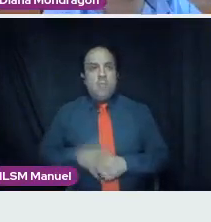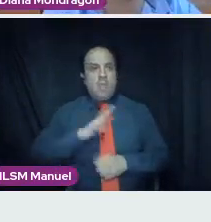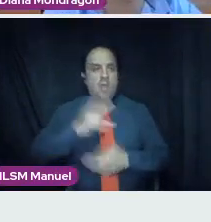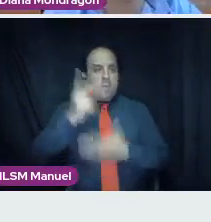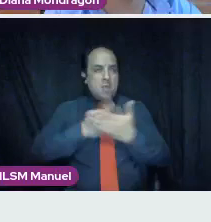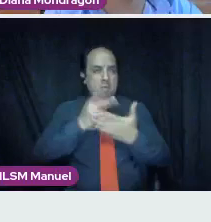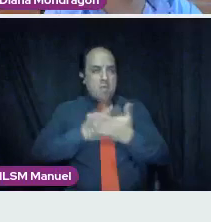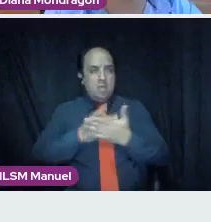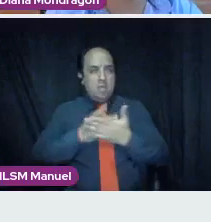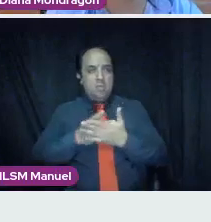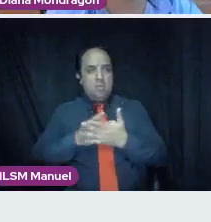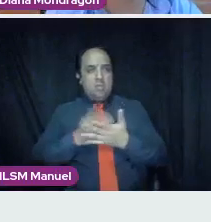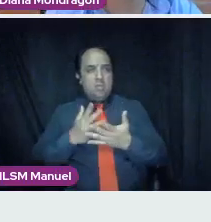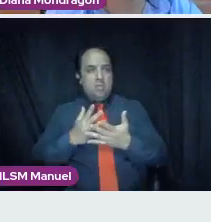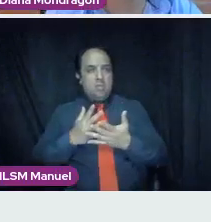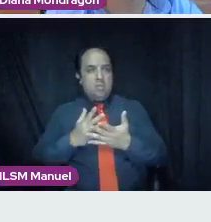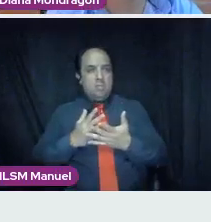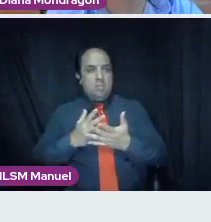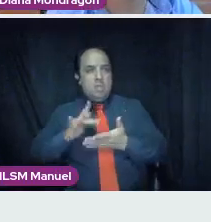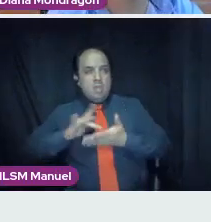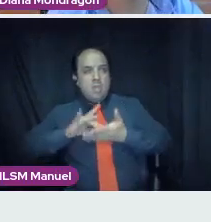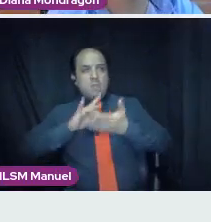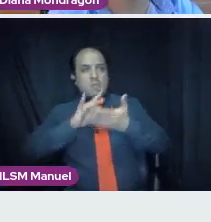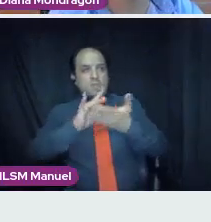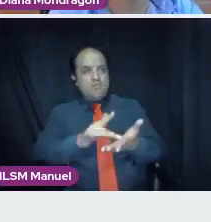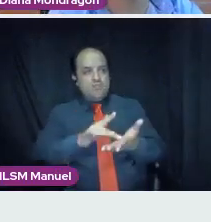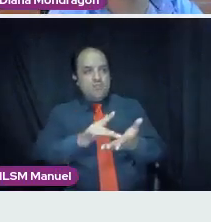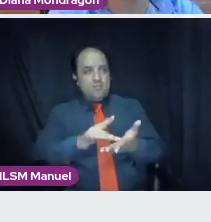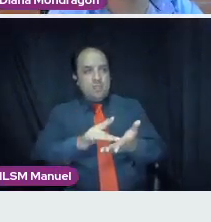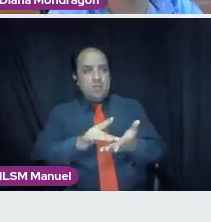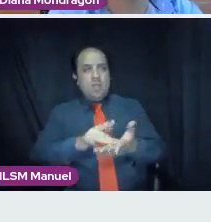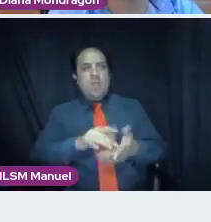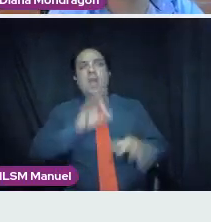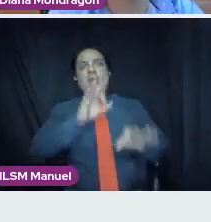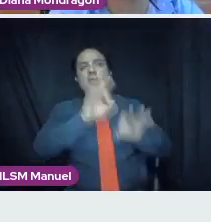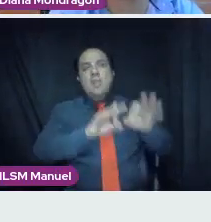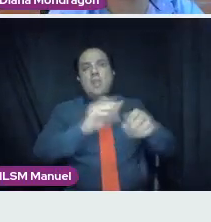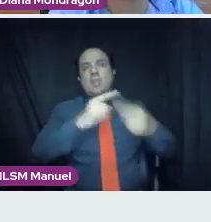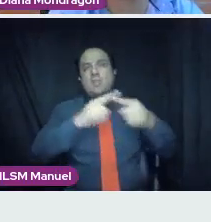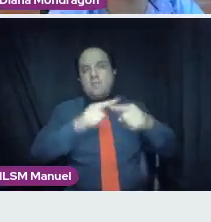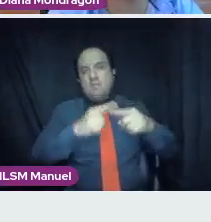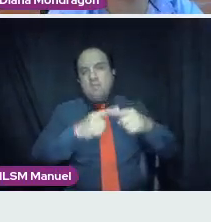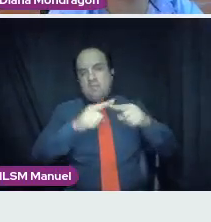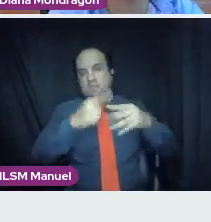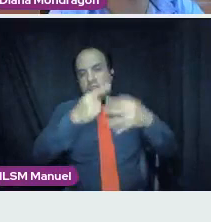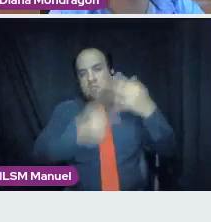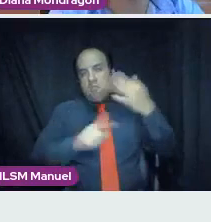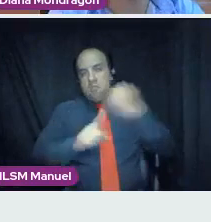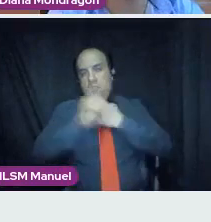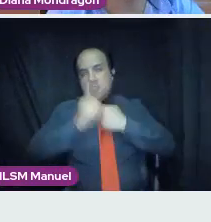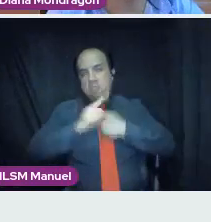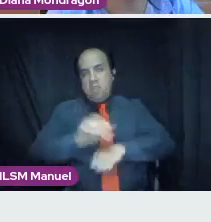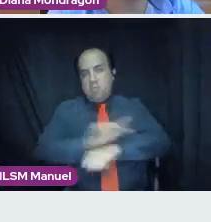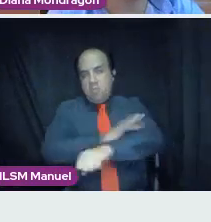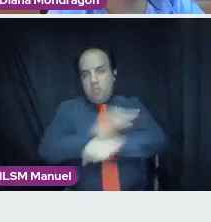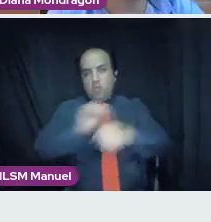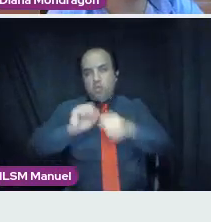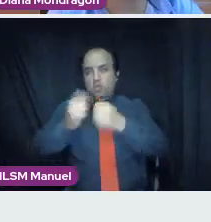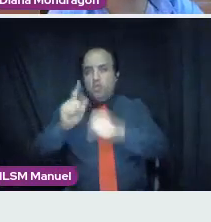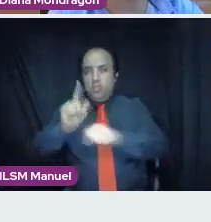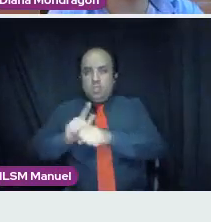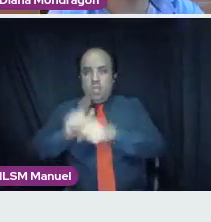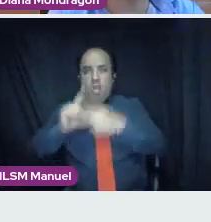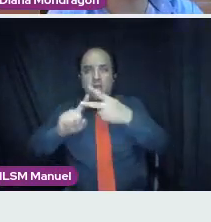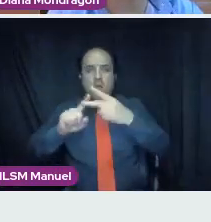intervención en donde tratan estas problemáticas académicas, emocionales, sociales o